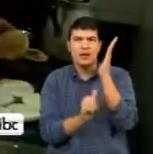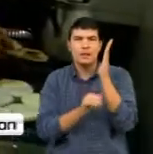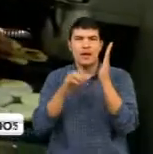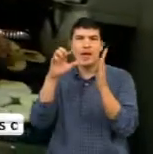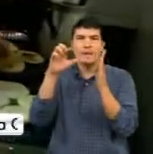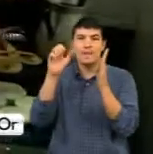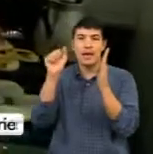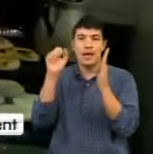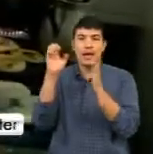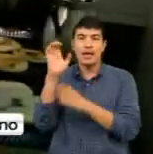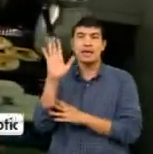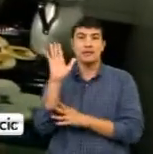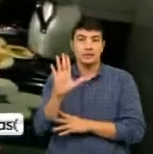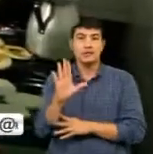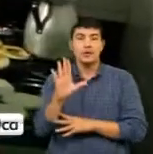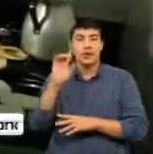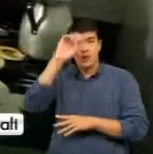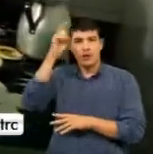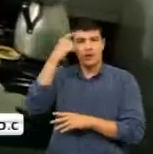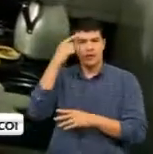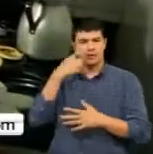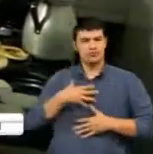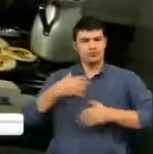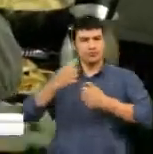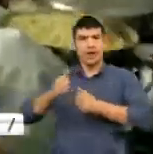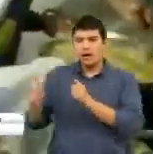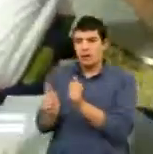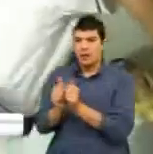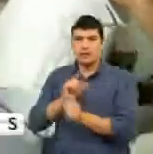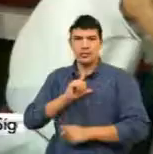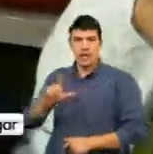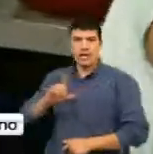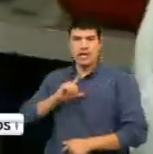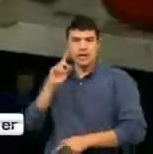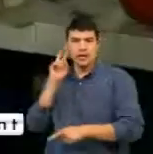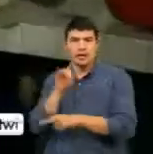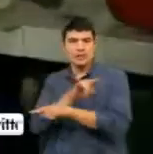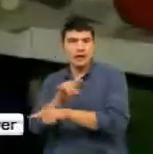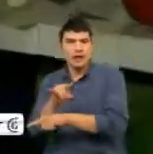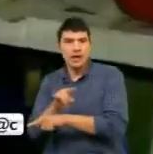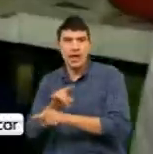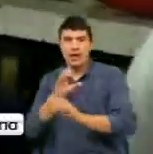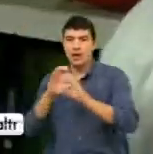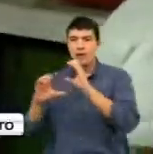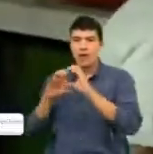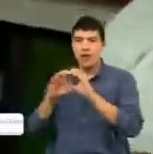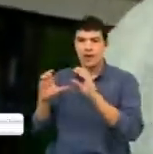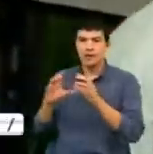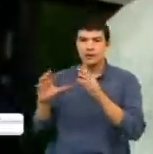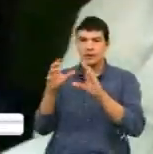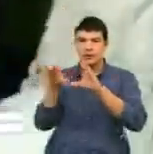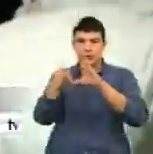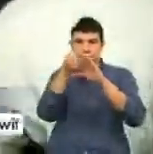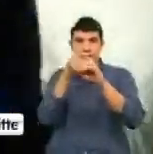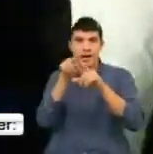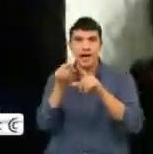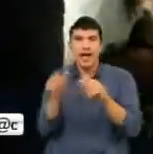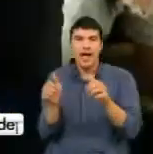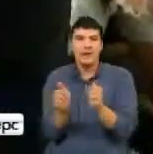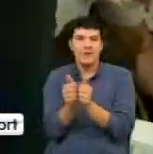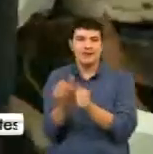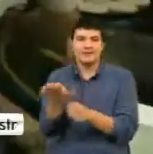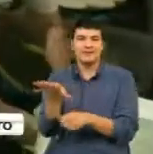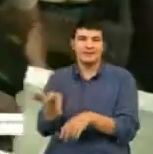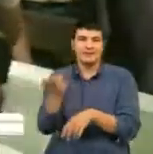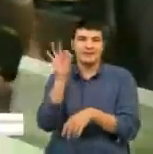el gobernador tomó la iniciativa de visitar junto con líderes, veedores y medios de comunicación uno de los colegios elegidos